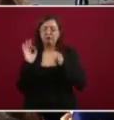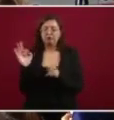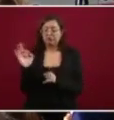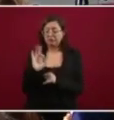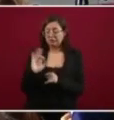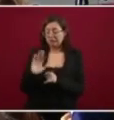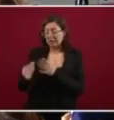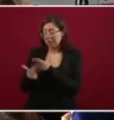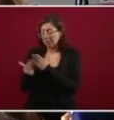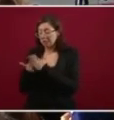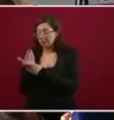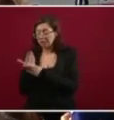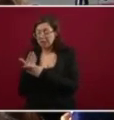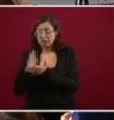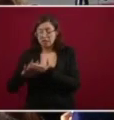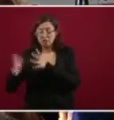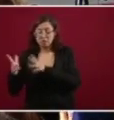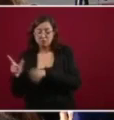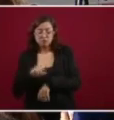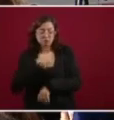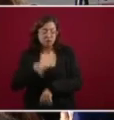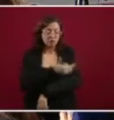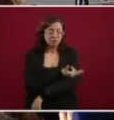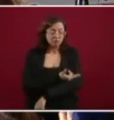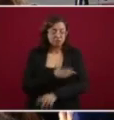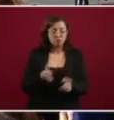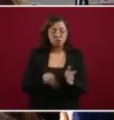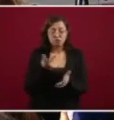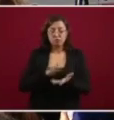entre estos acontecimientos. La